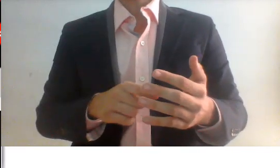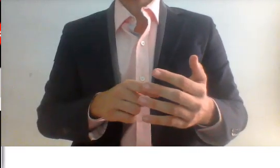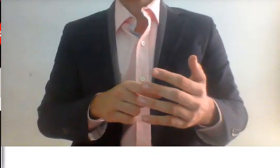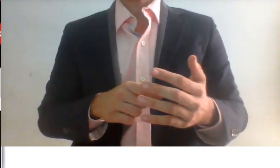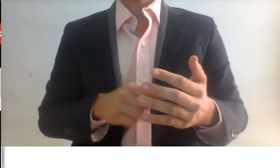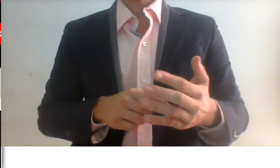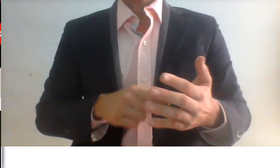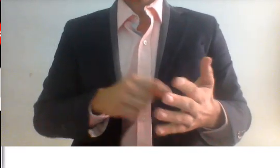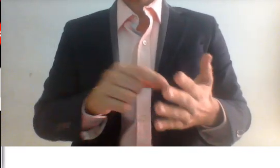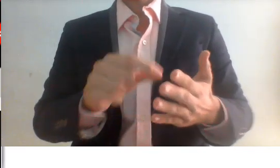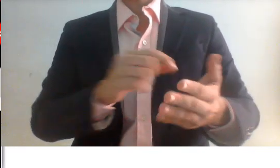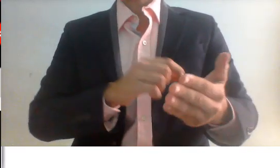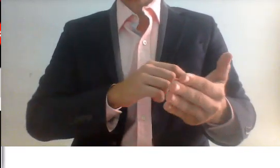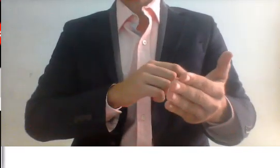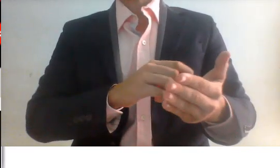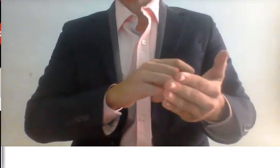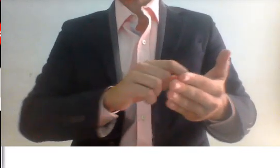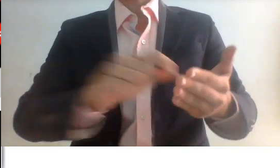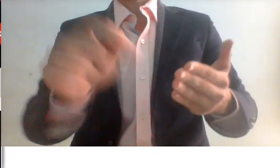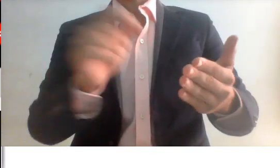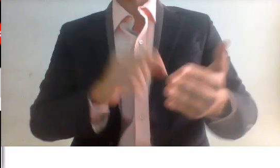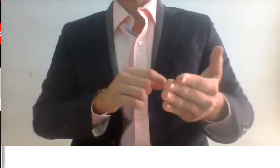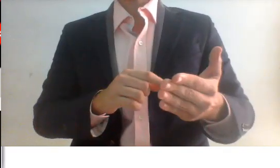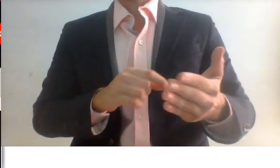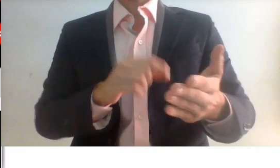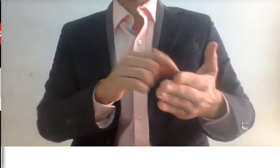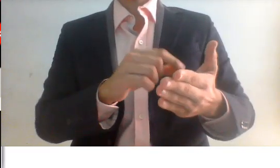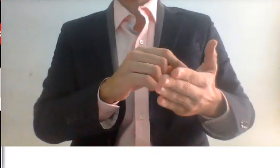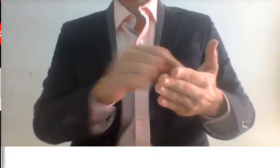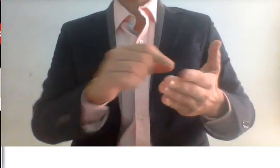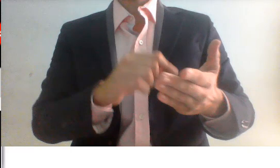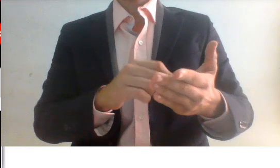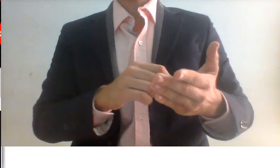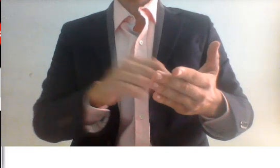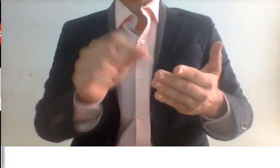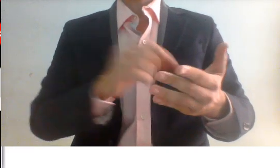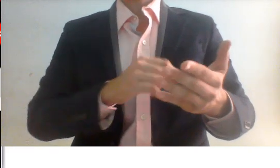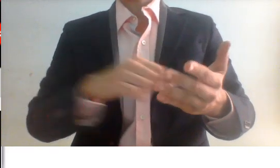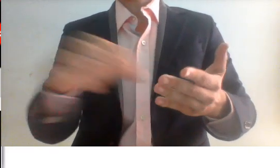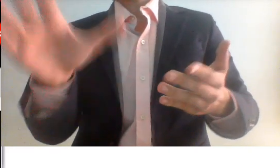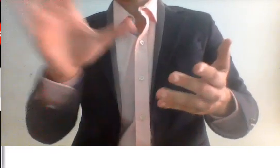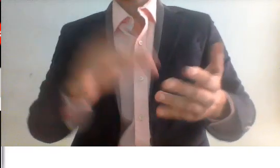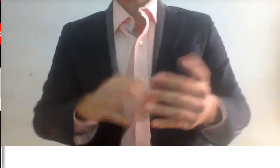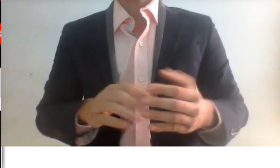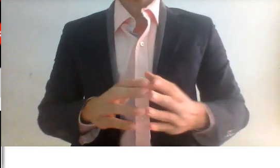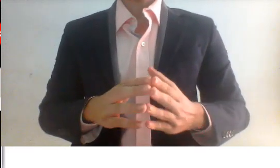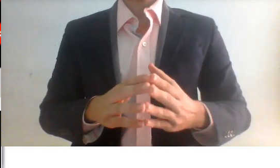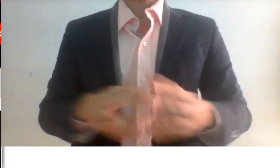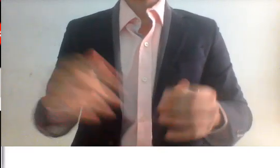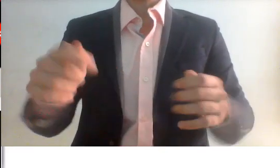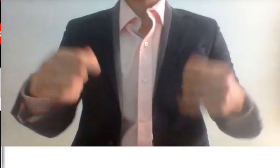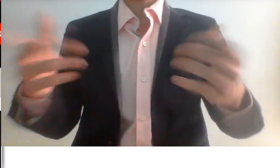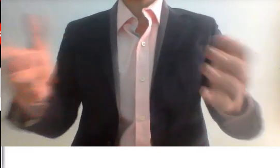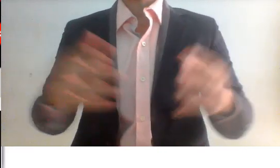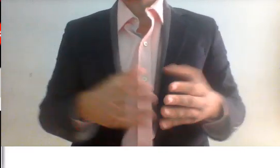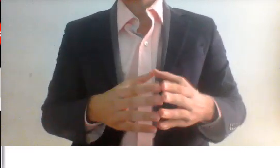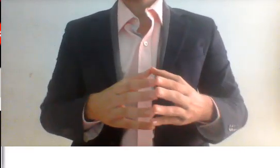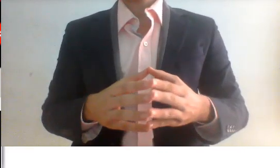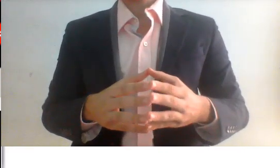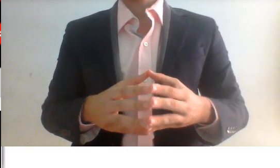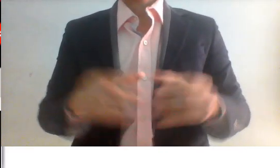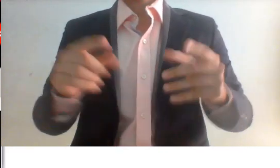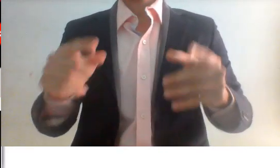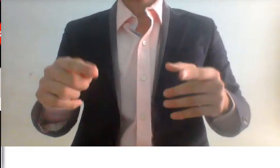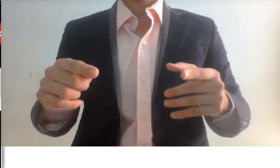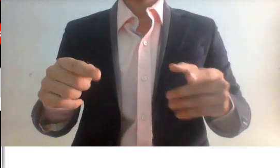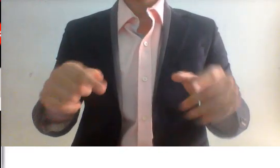del sector privado, me dices que cuesta 30 millones y realmente cuesta 1 millón y así yo los termino desviando lo demás y ya lo mando a campaña